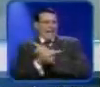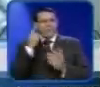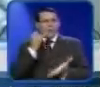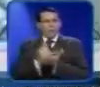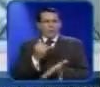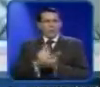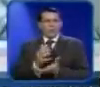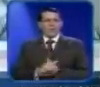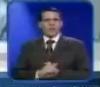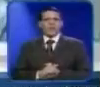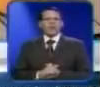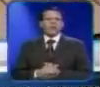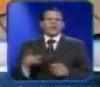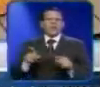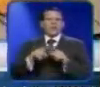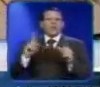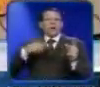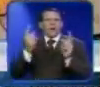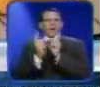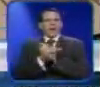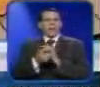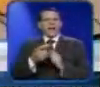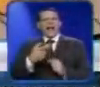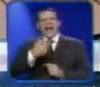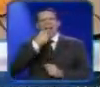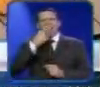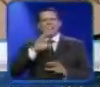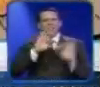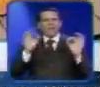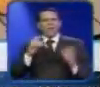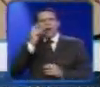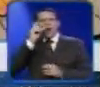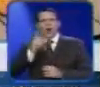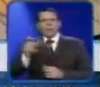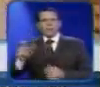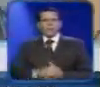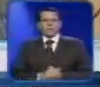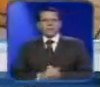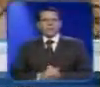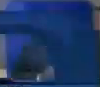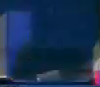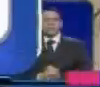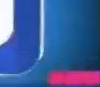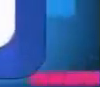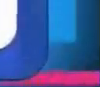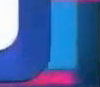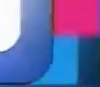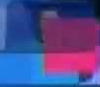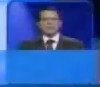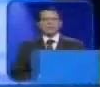sus pieles y luego los convierten en galletas con formas de hombres.